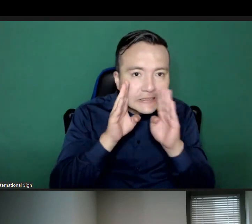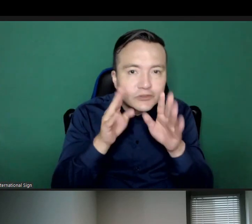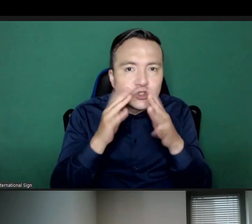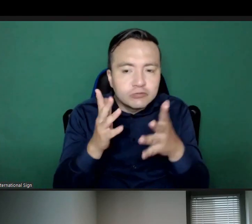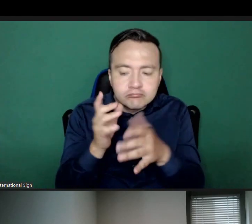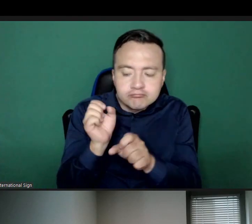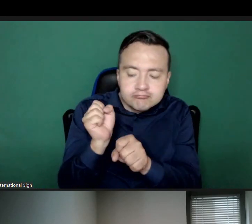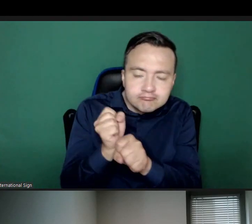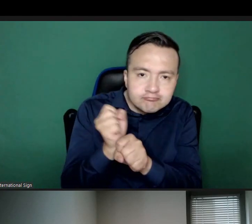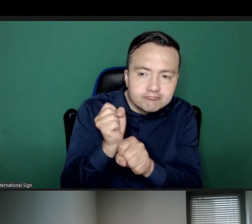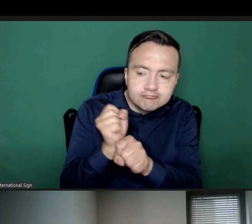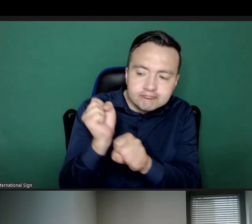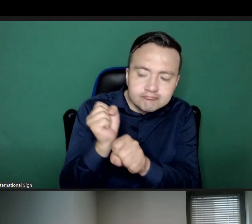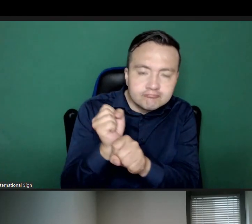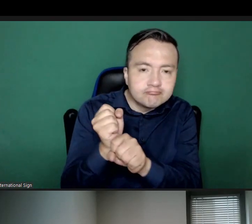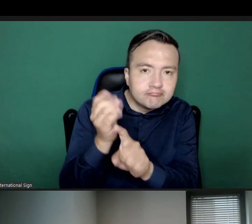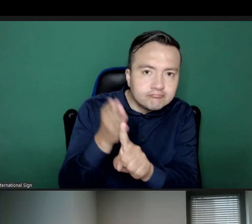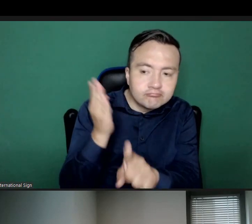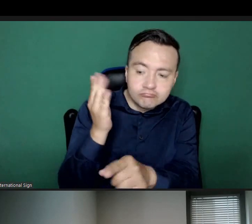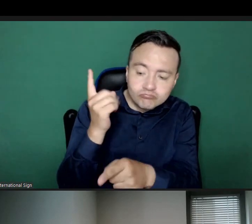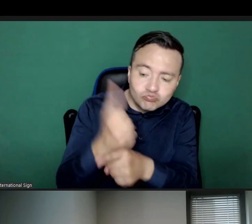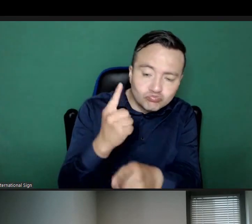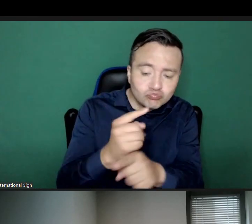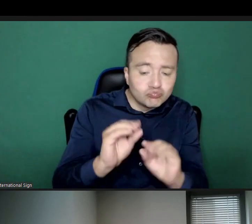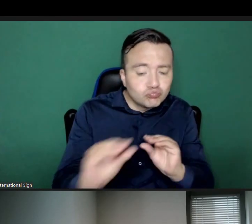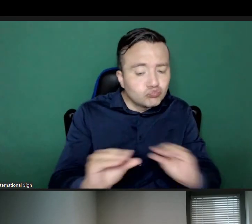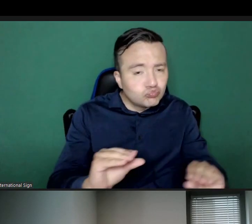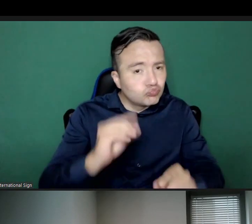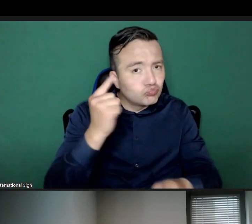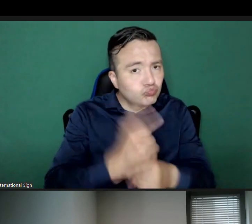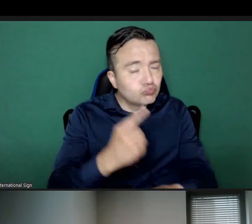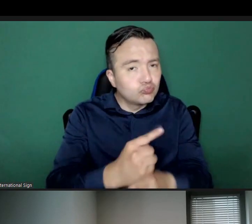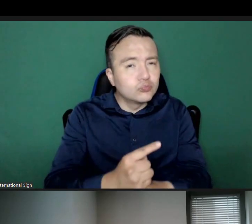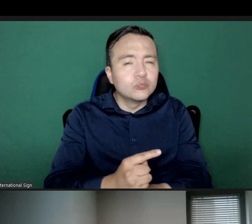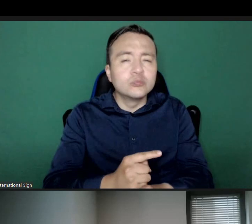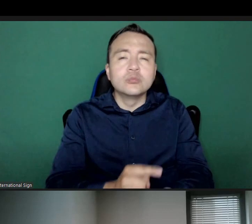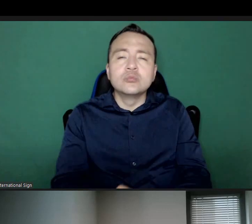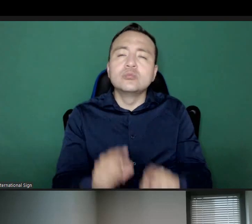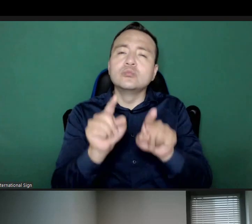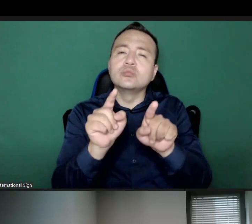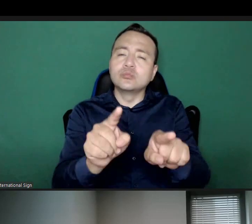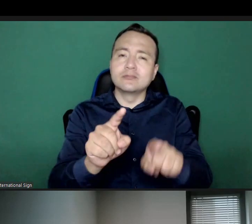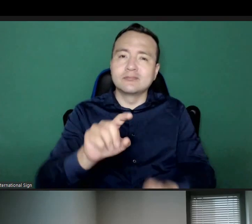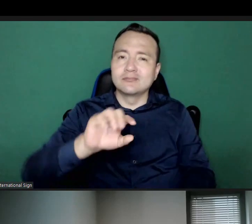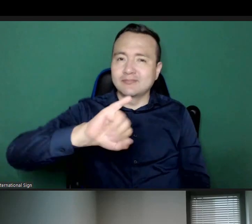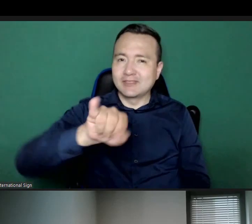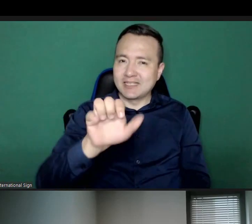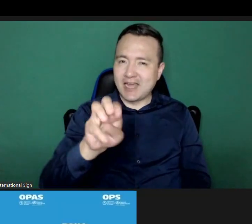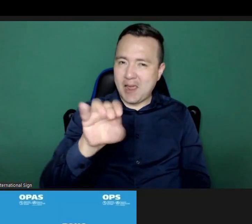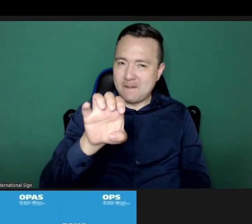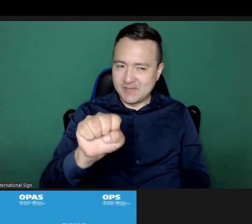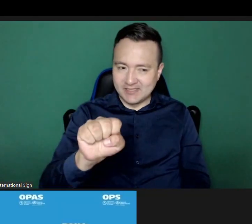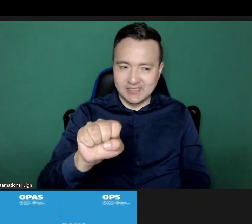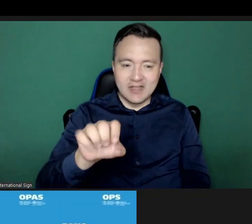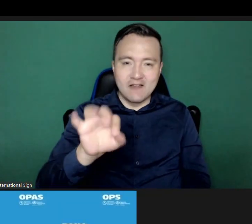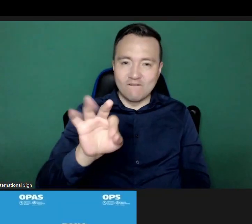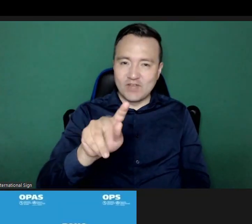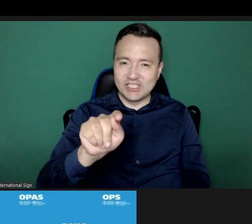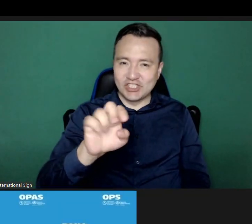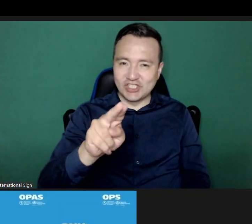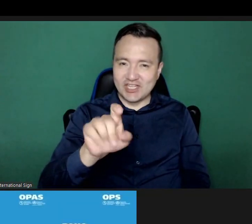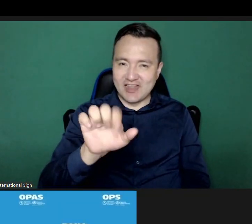las enfermedades no transmisibles. Ahora, para usted, doctor Fitzgerald, la última palabra. Sé que usted tiene